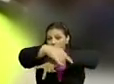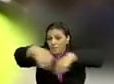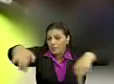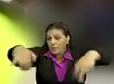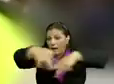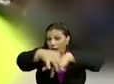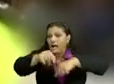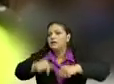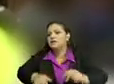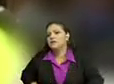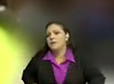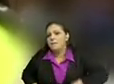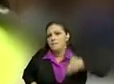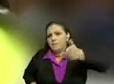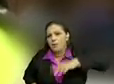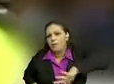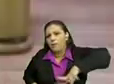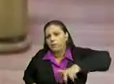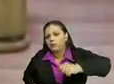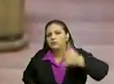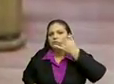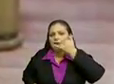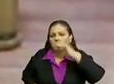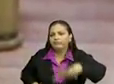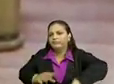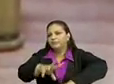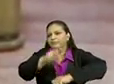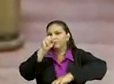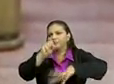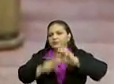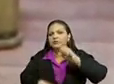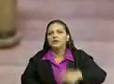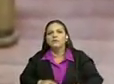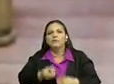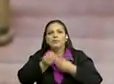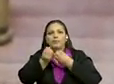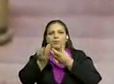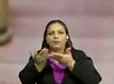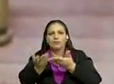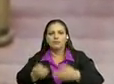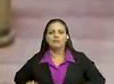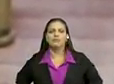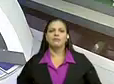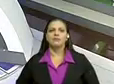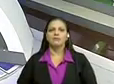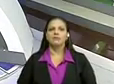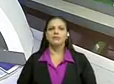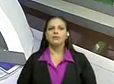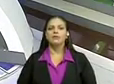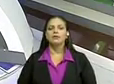más enfocados al robo de celulares en el sector. Informó José Morales.